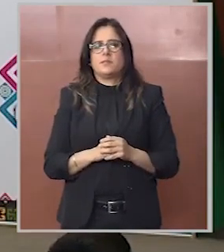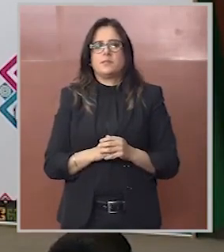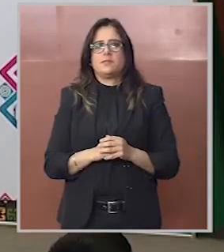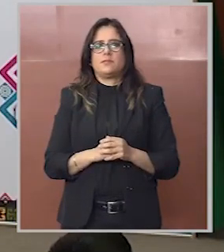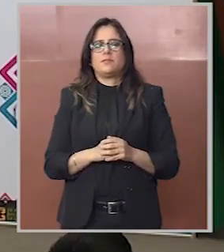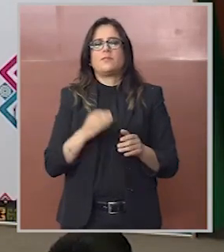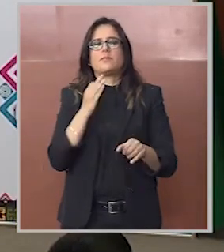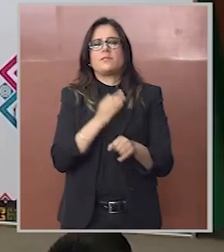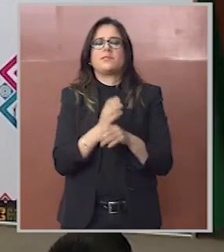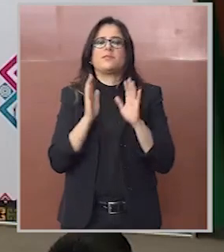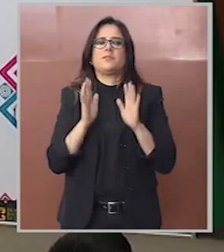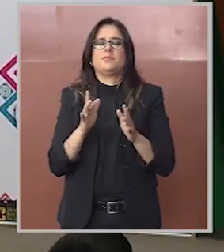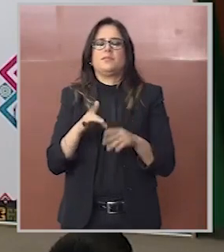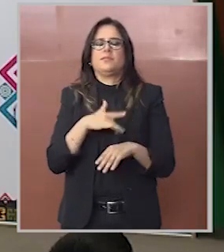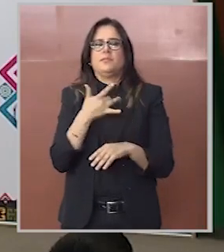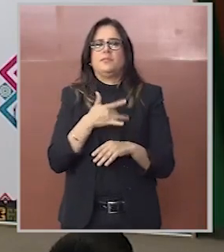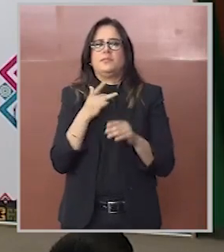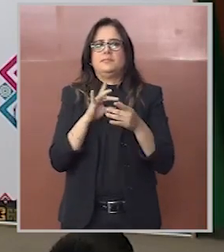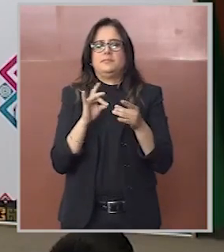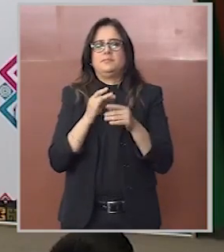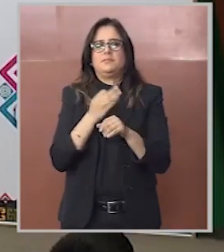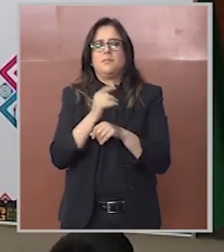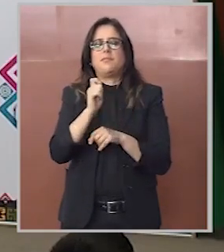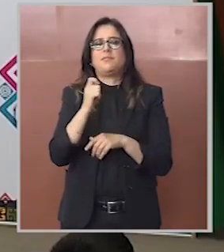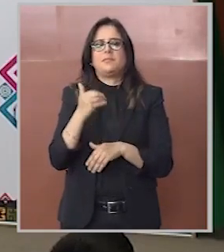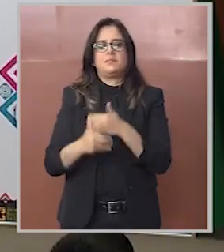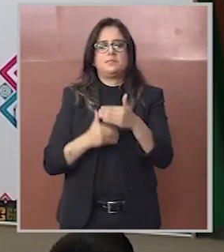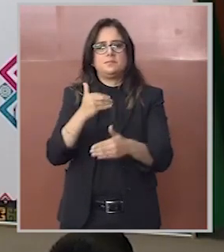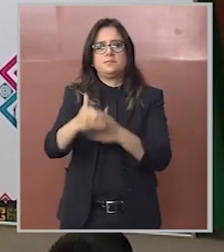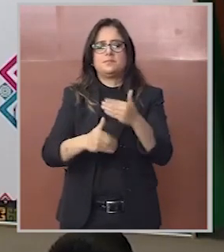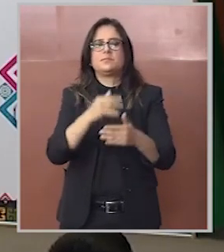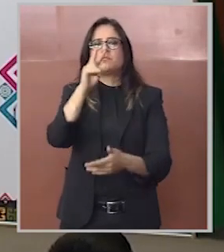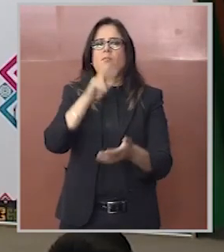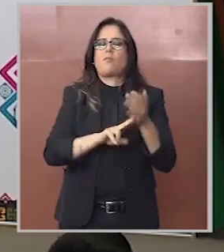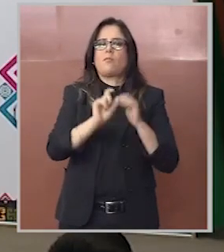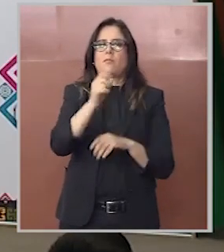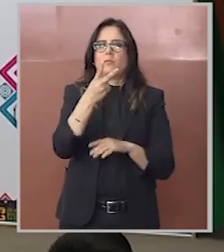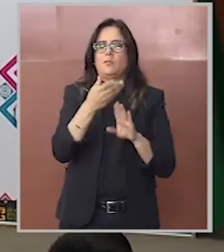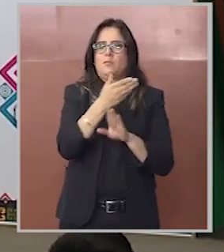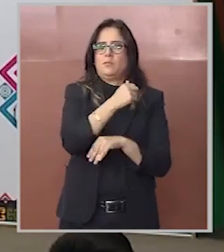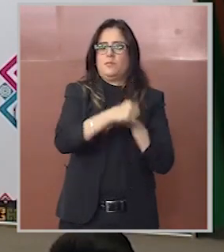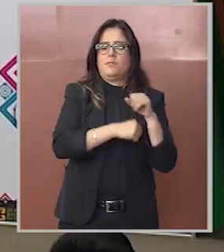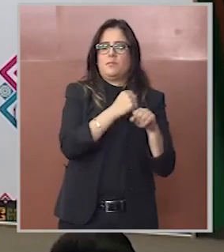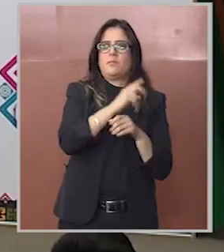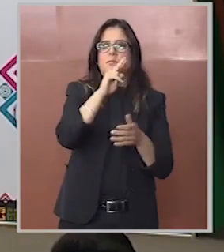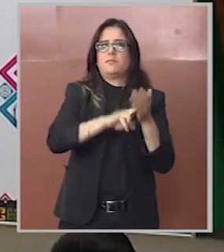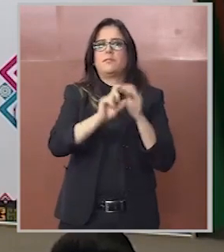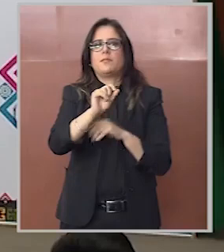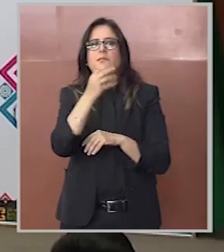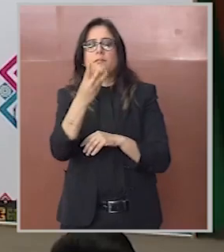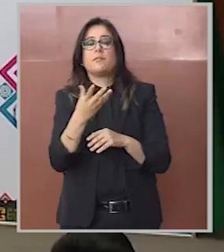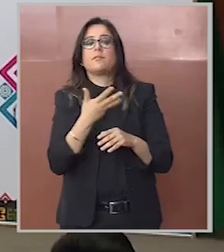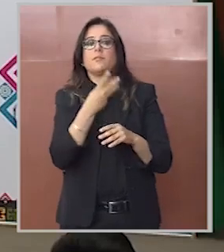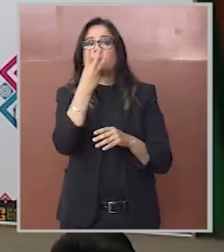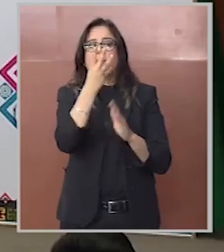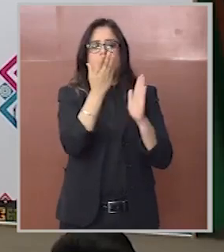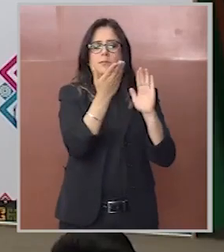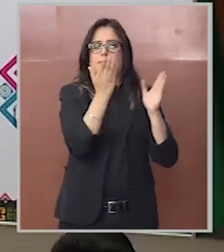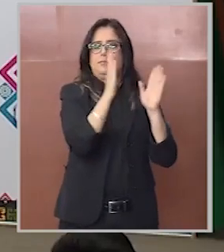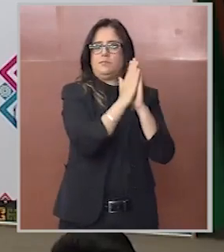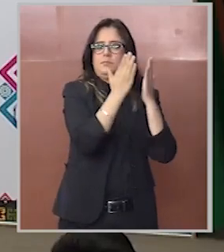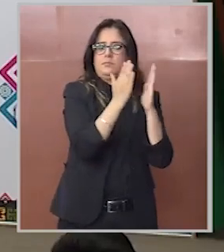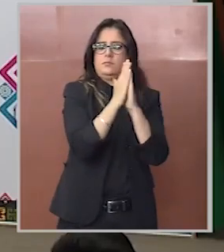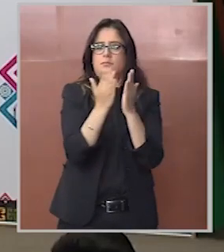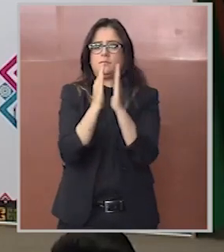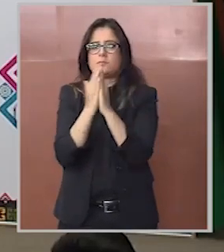cosas como ya se comentó es bueno se en este proceso del año 2022 y el 2023 pues se construyeron tres guías una